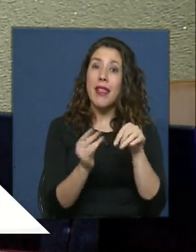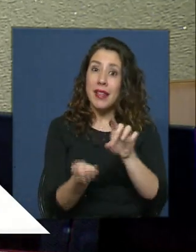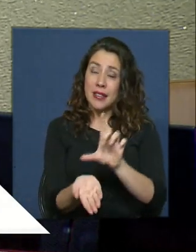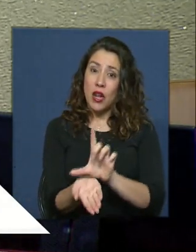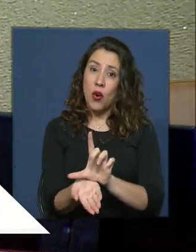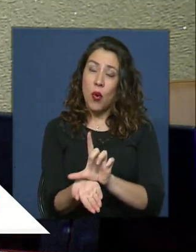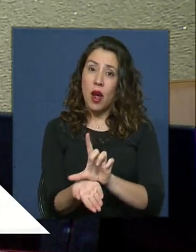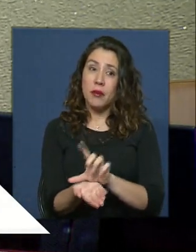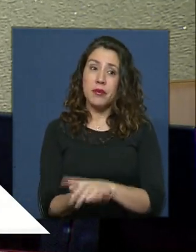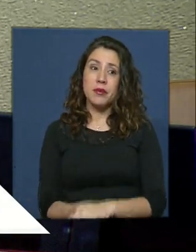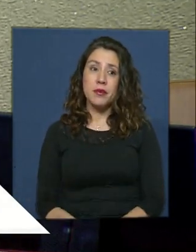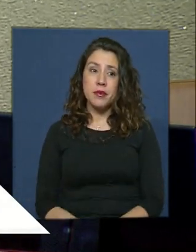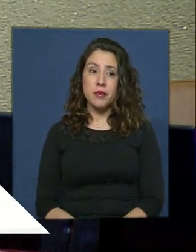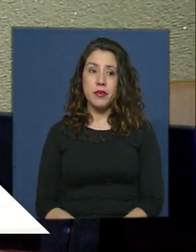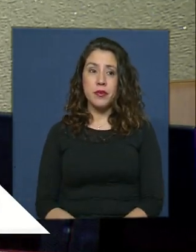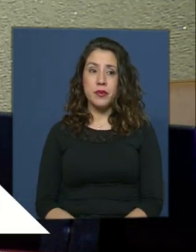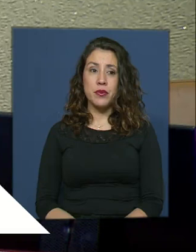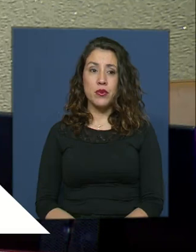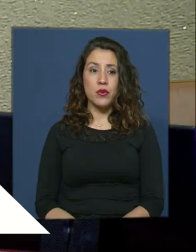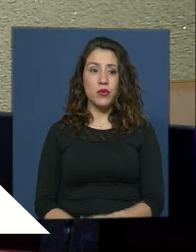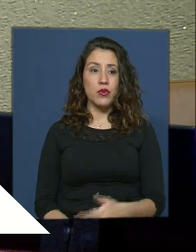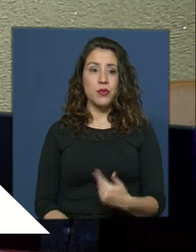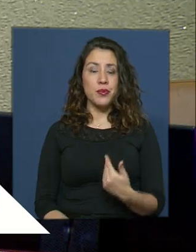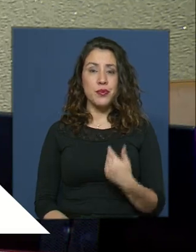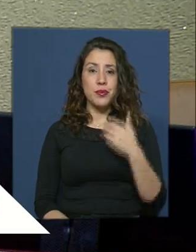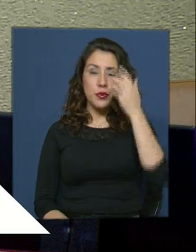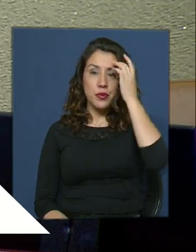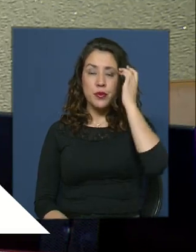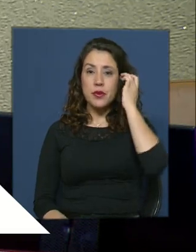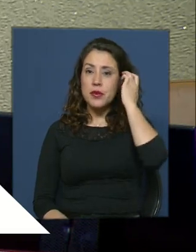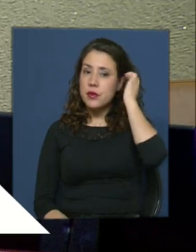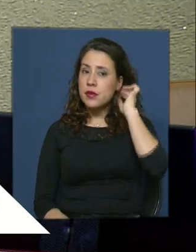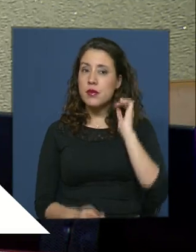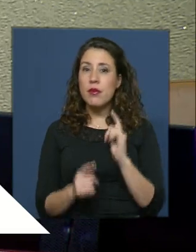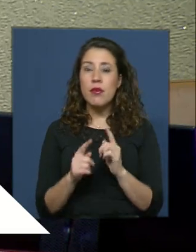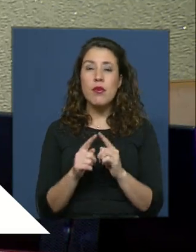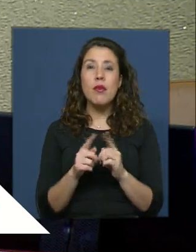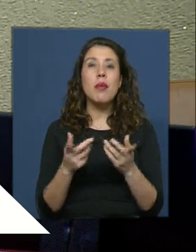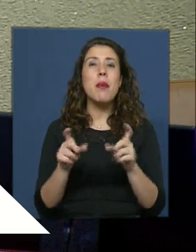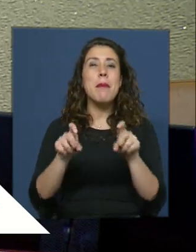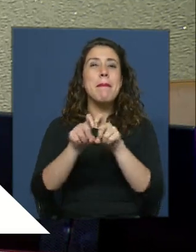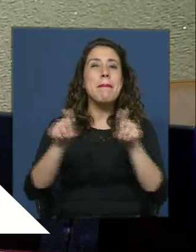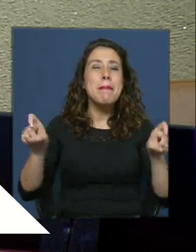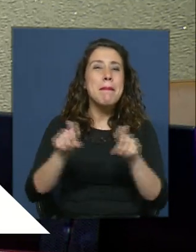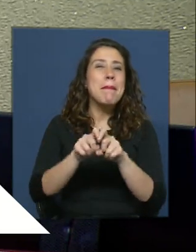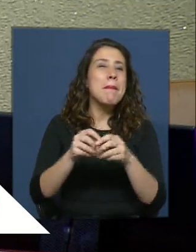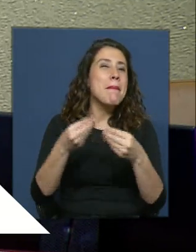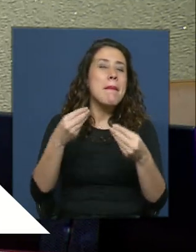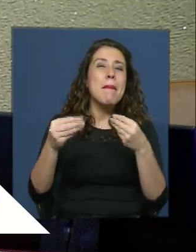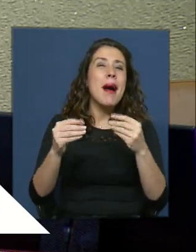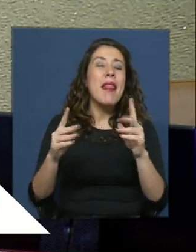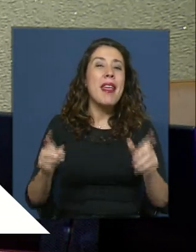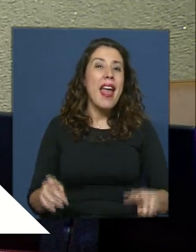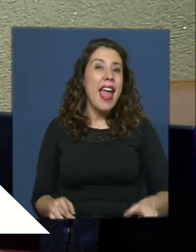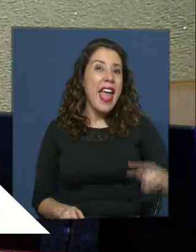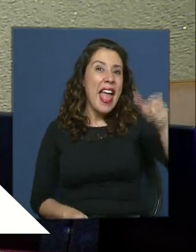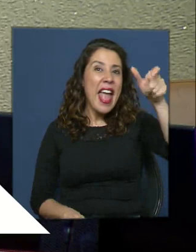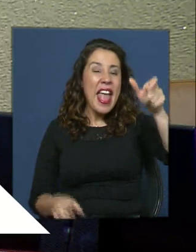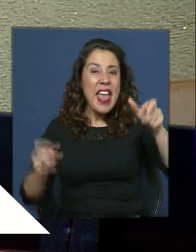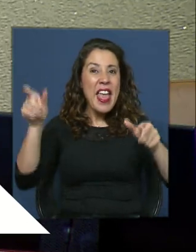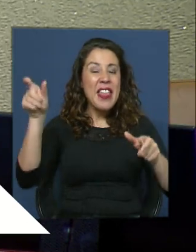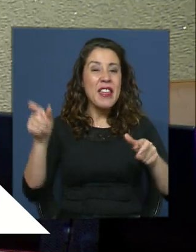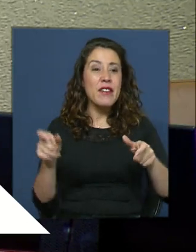sector. Y la verdad, presidente, es que por la materialidad de estos edificios es